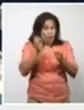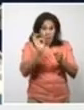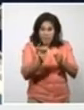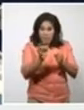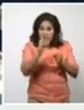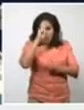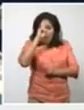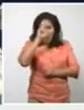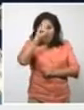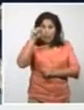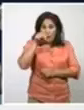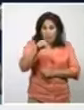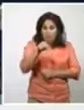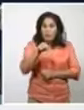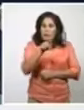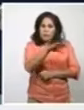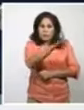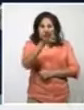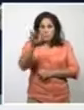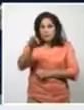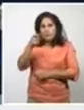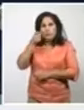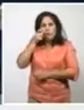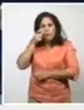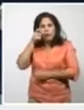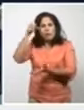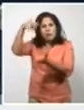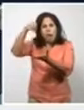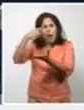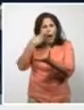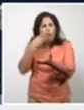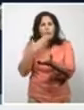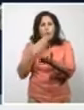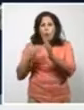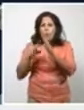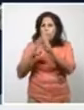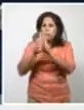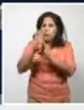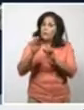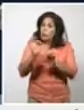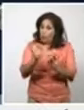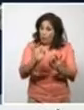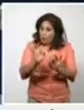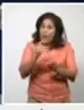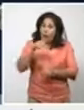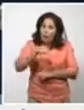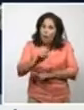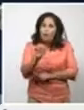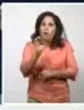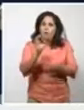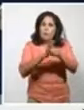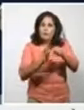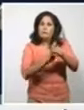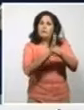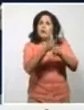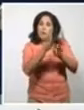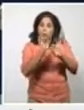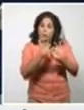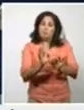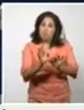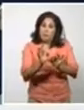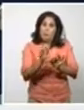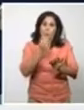que le da seguimiento a estos pacientes, reitero, muy reciente, porque además ahora es que se puede